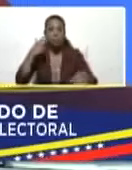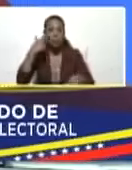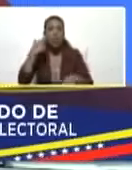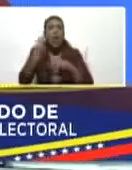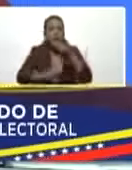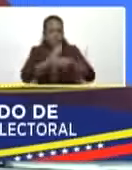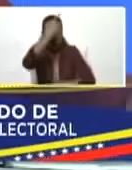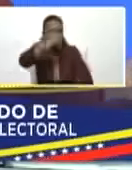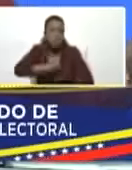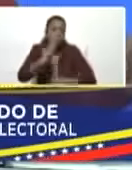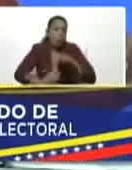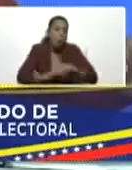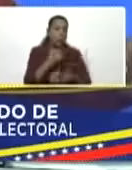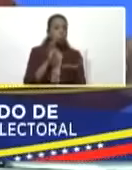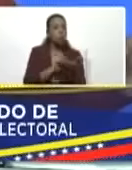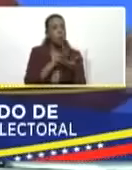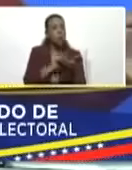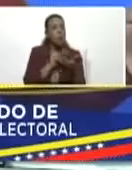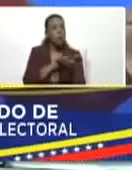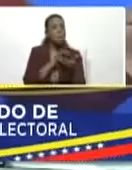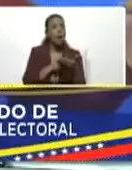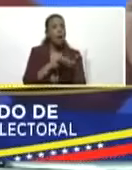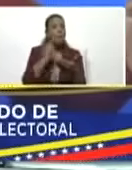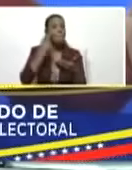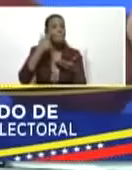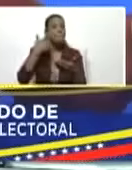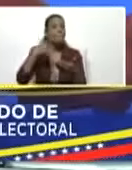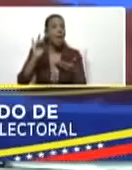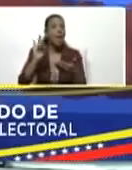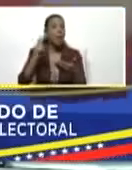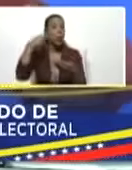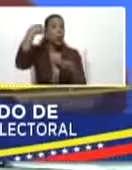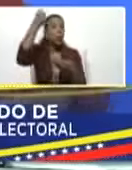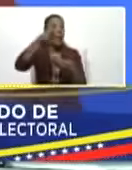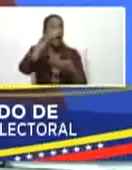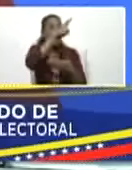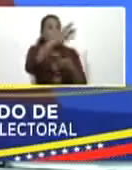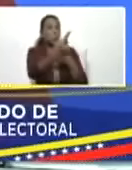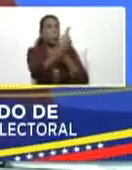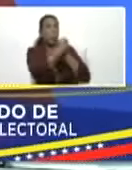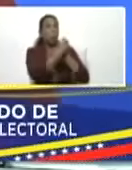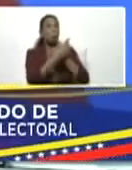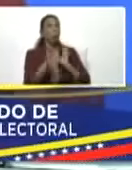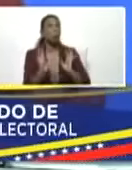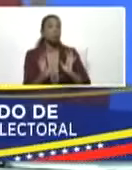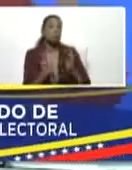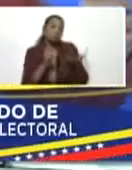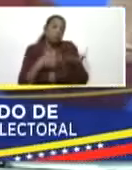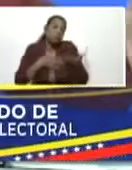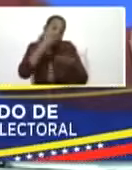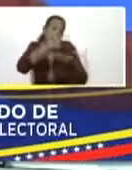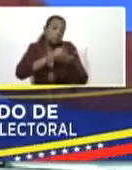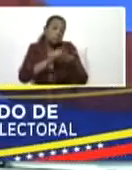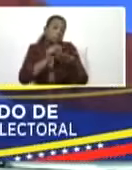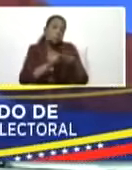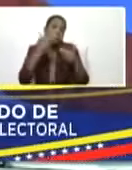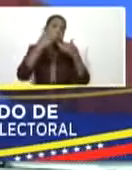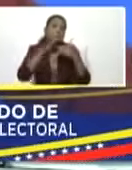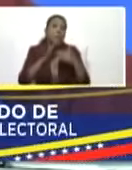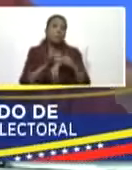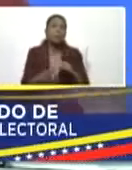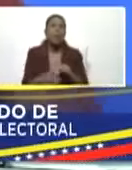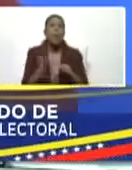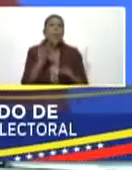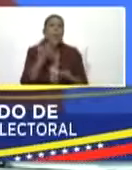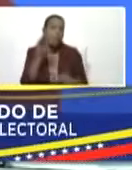hacemos. Pero algo es, otra cosa es lo que ellos hacen contra nosotros. Yo ayer hacía ponía